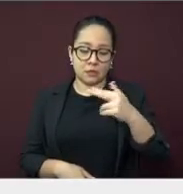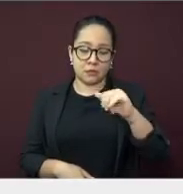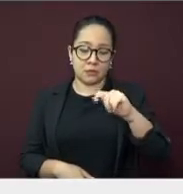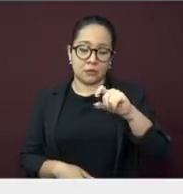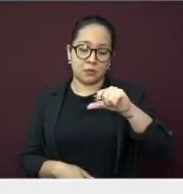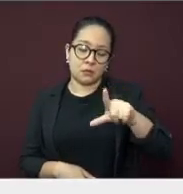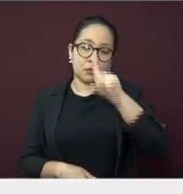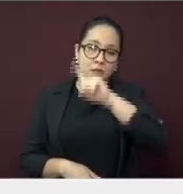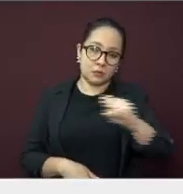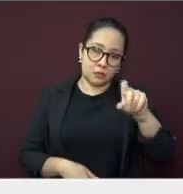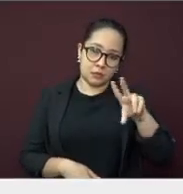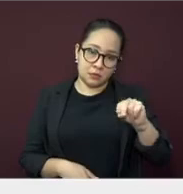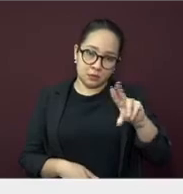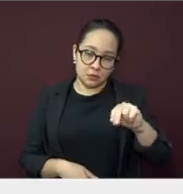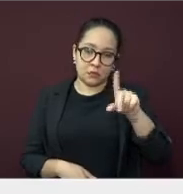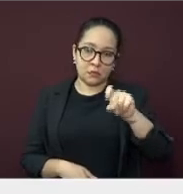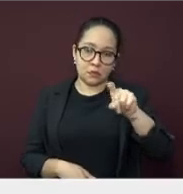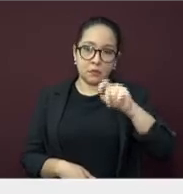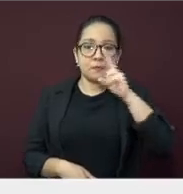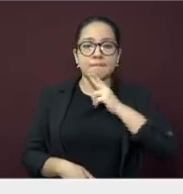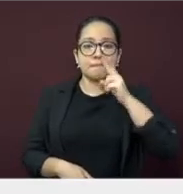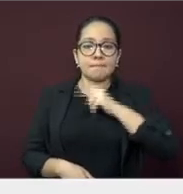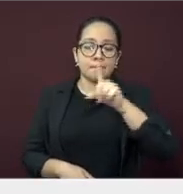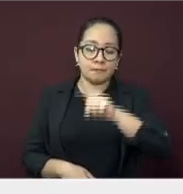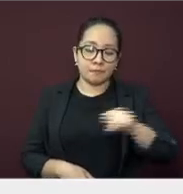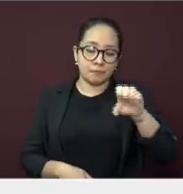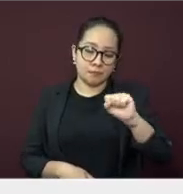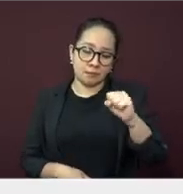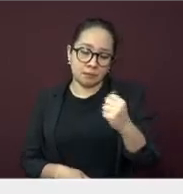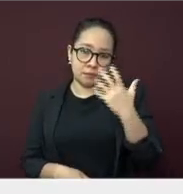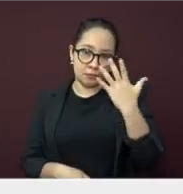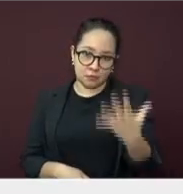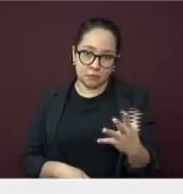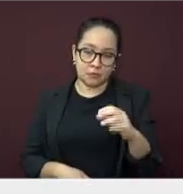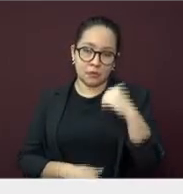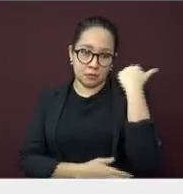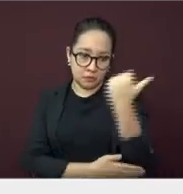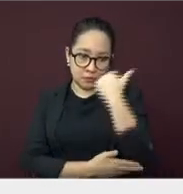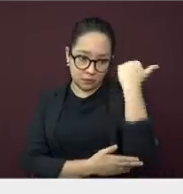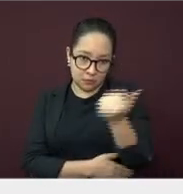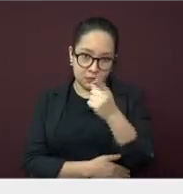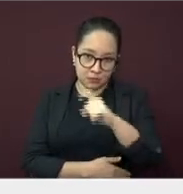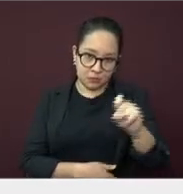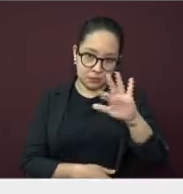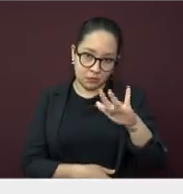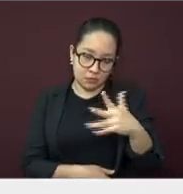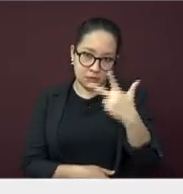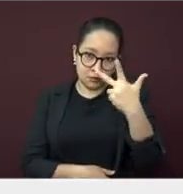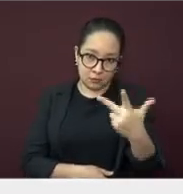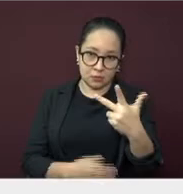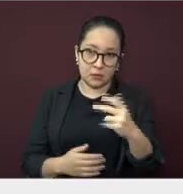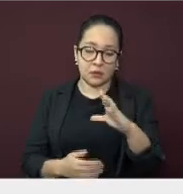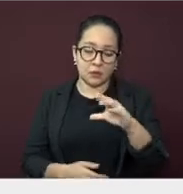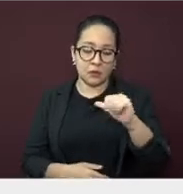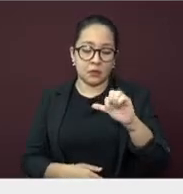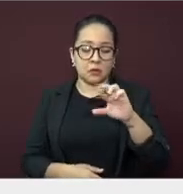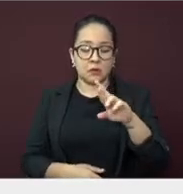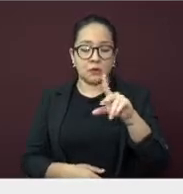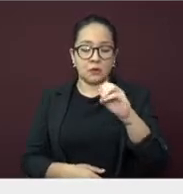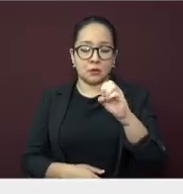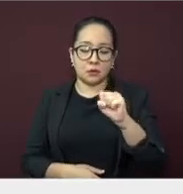agua dulce con 165 acayucan 158 carlos a